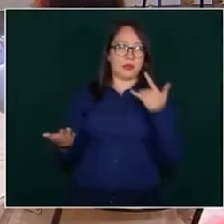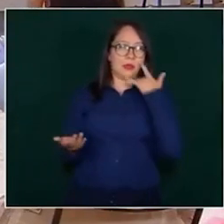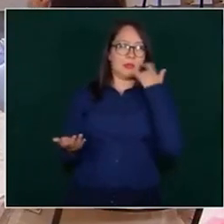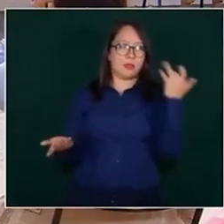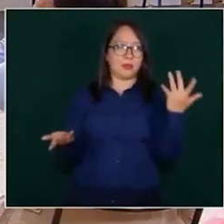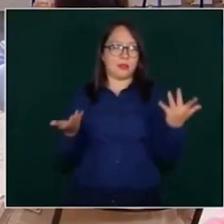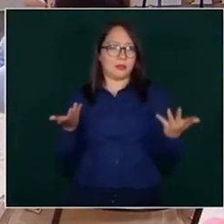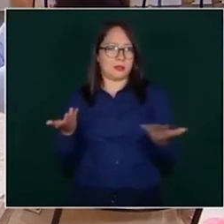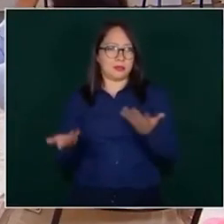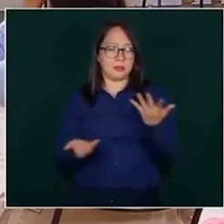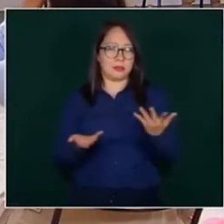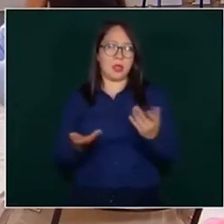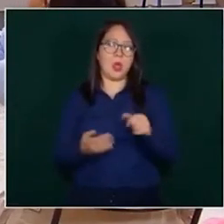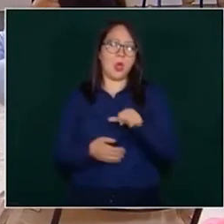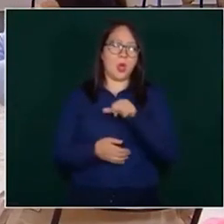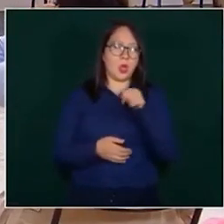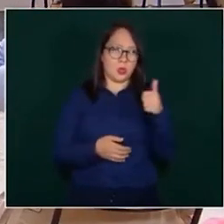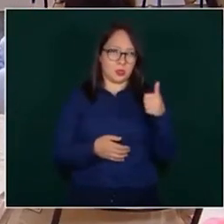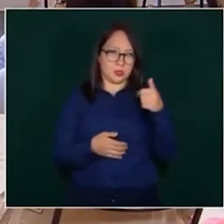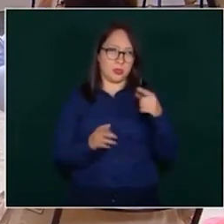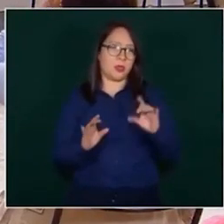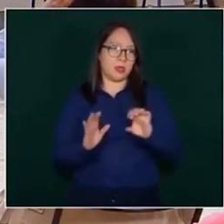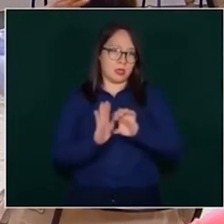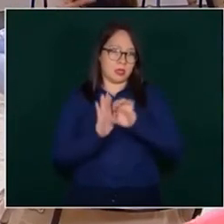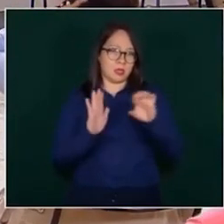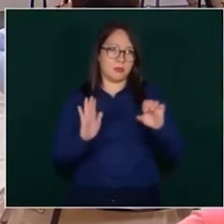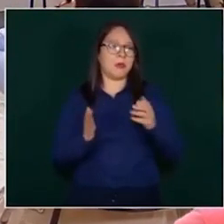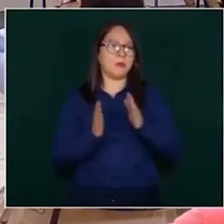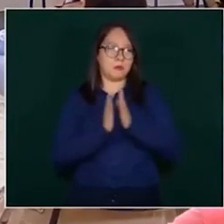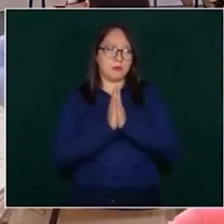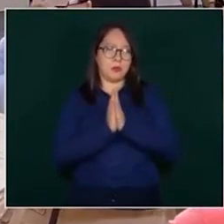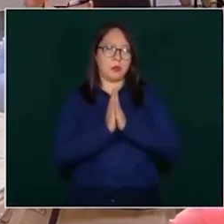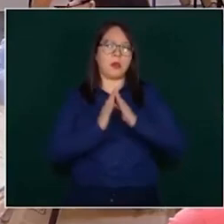¿No pones de favor el plano del Tren Maya?